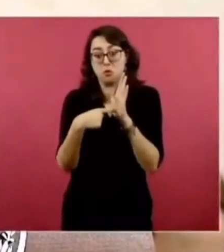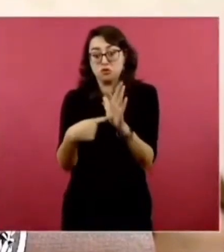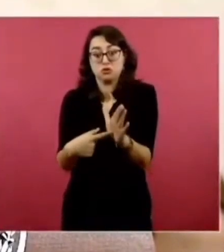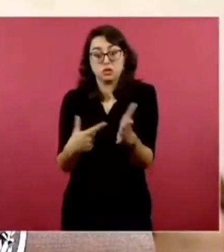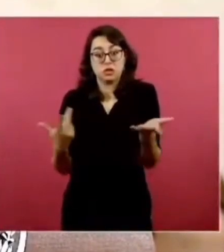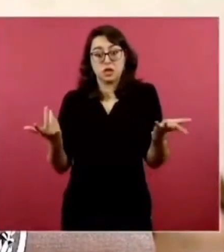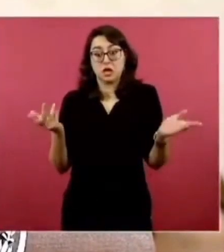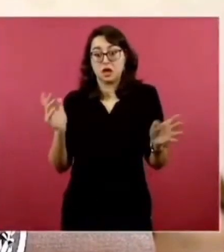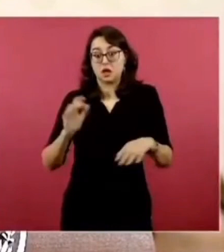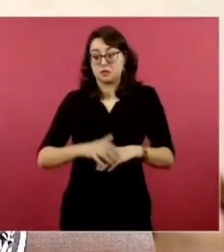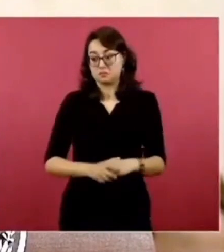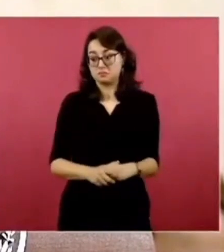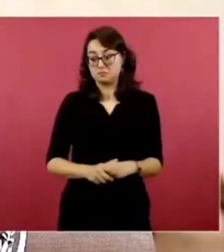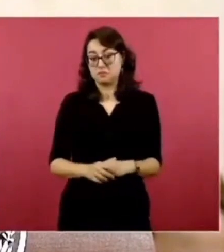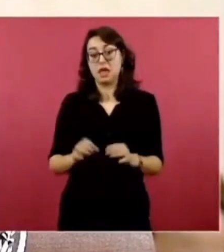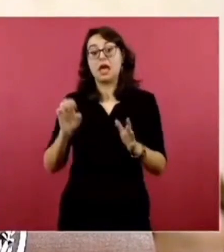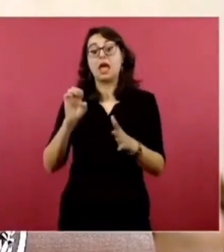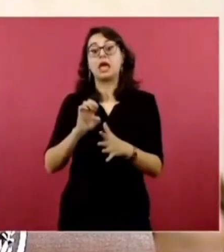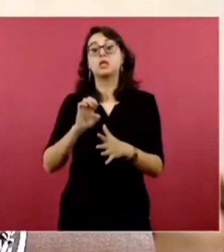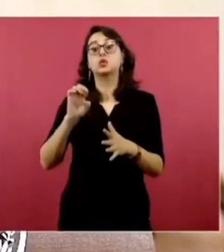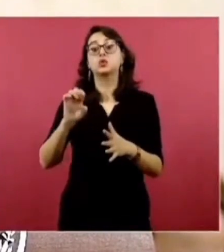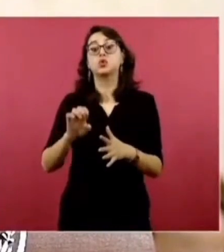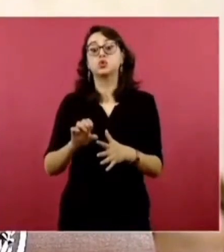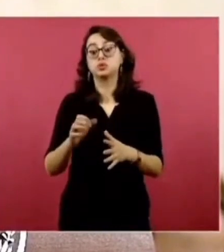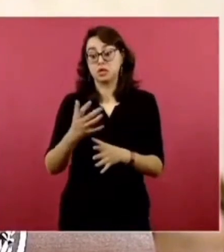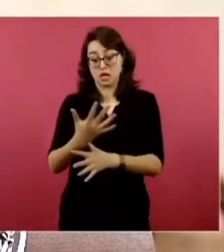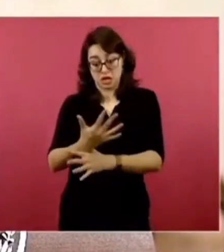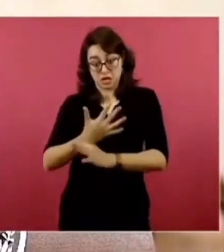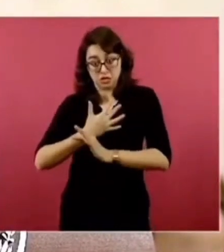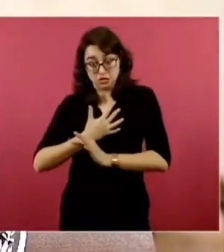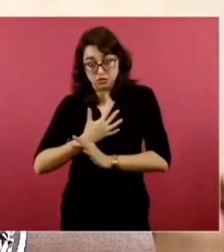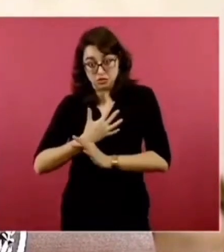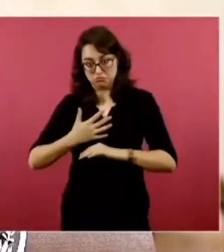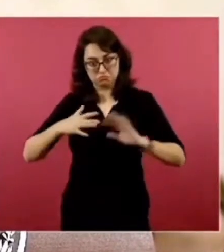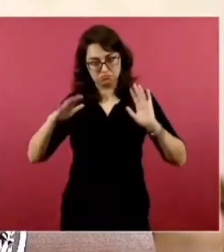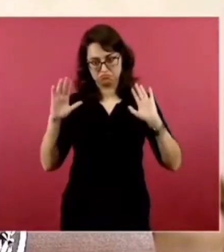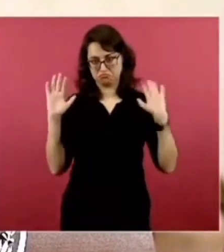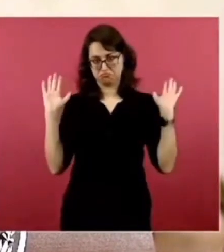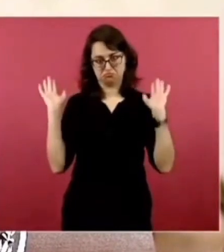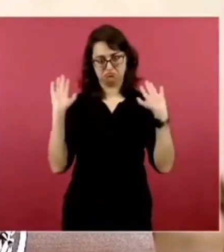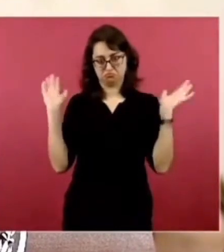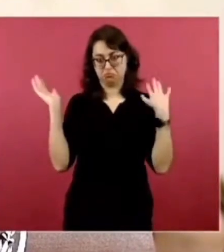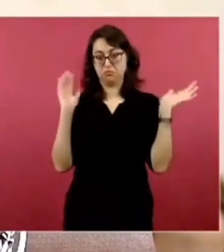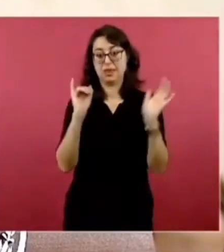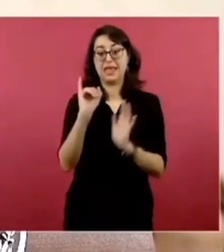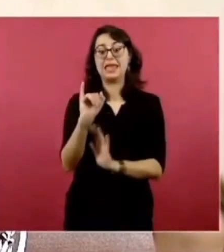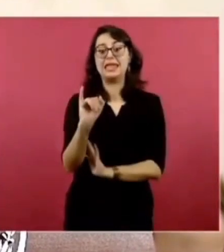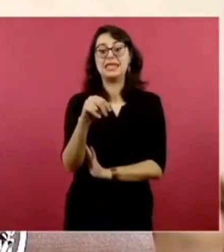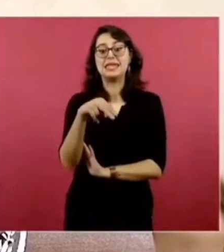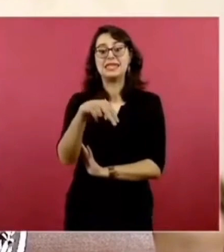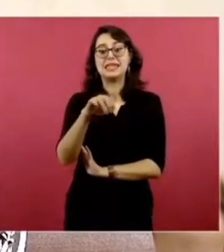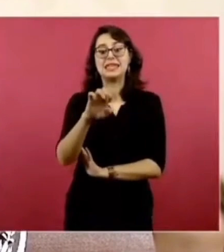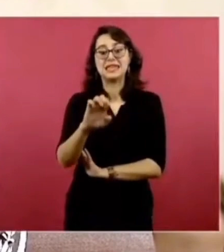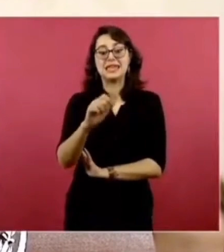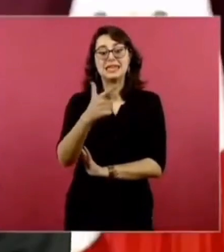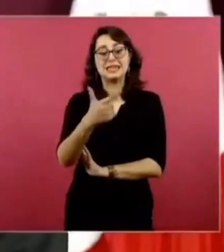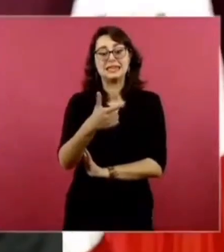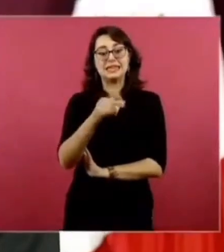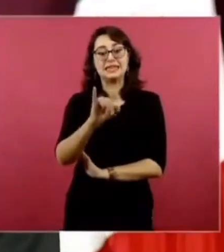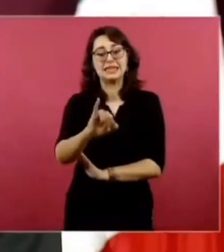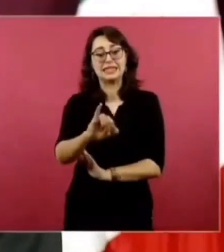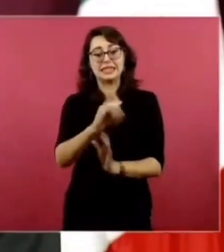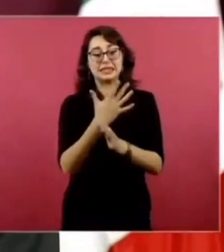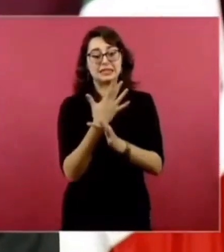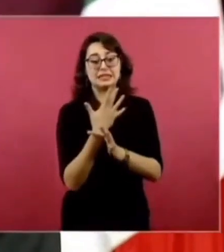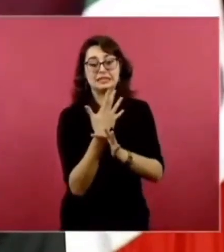Entonces, no lo digo yo, lo dice el INEGI, que hoy dio a conocer que está bajando la